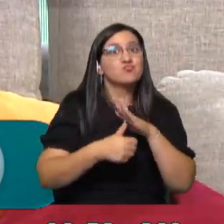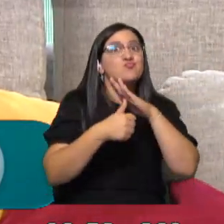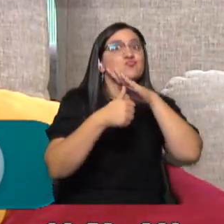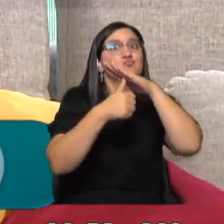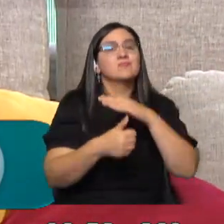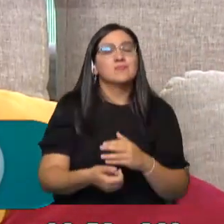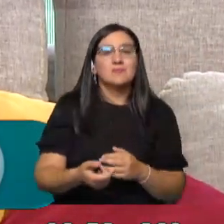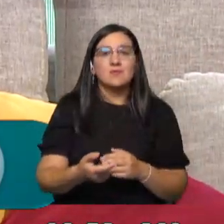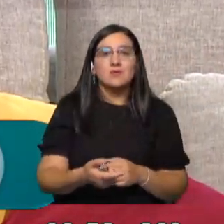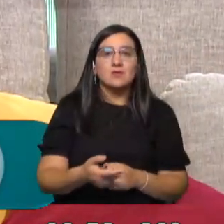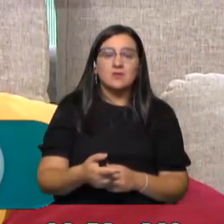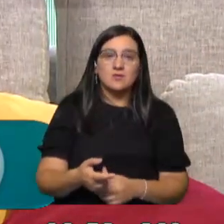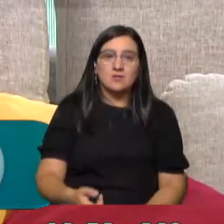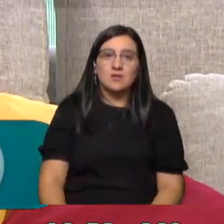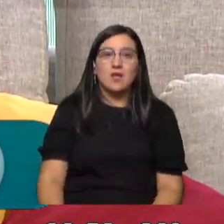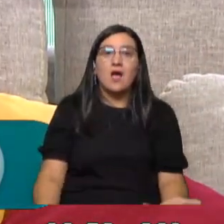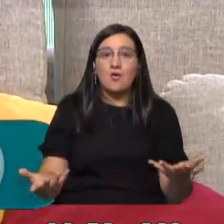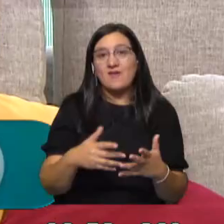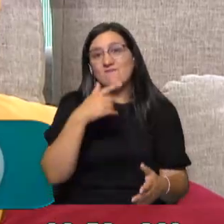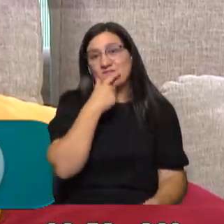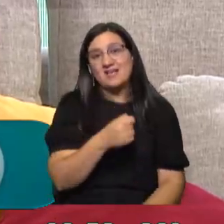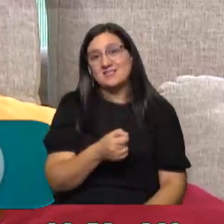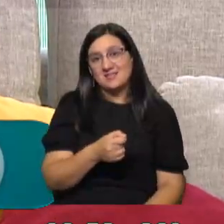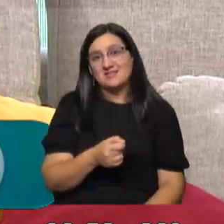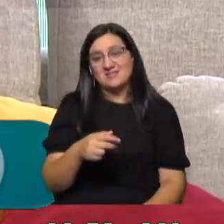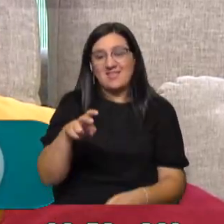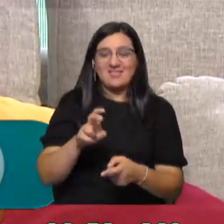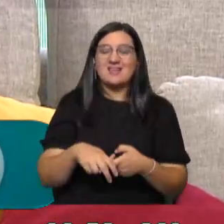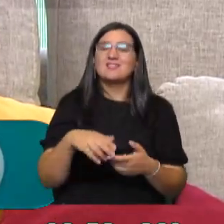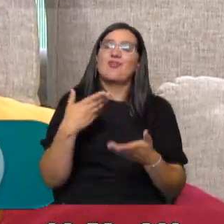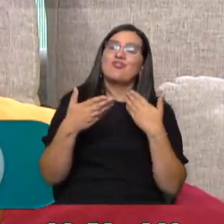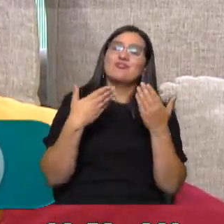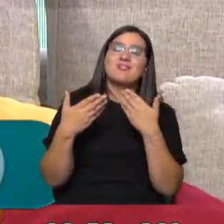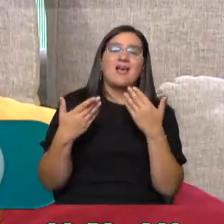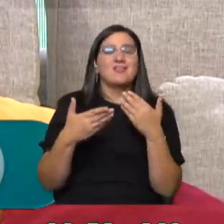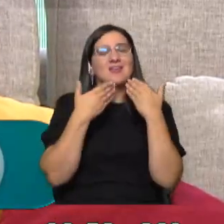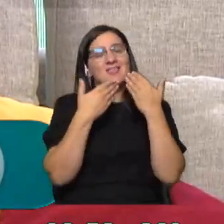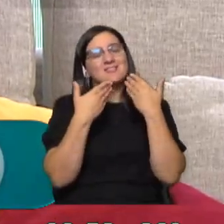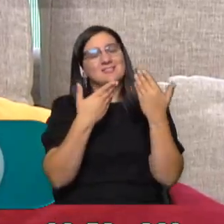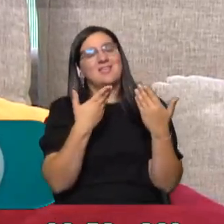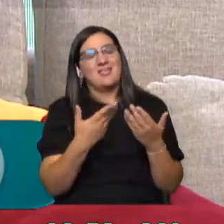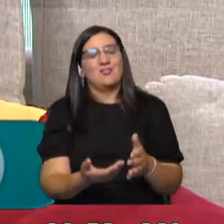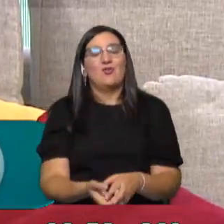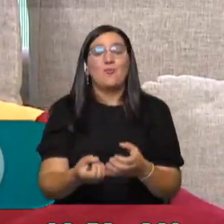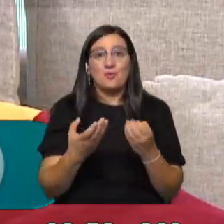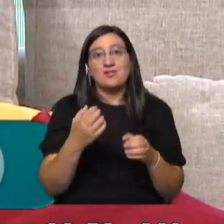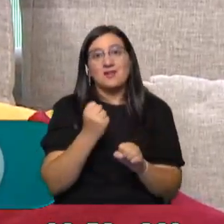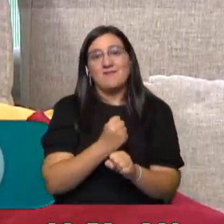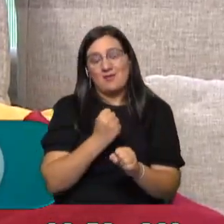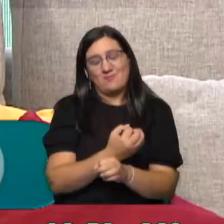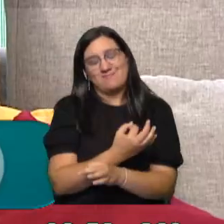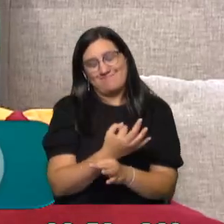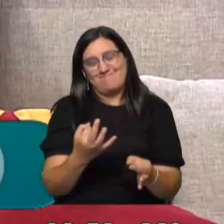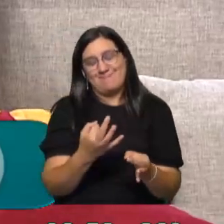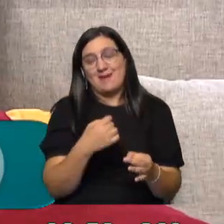hacer. Porque con el diario del lunes también es fácil estar acá sentados y conversando y agradeciendo esto que sucede, porque es trabajo, como bien decís vos,